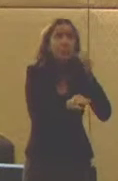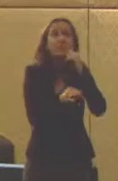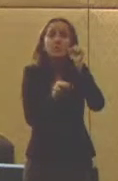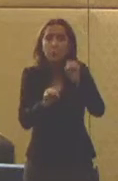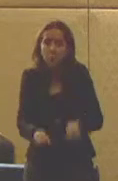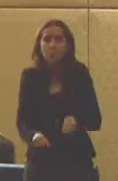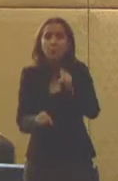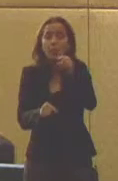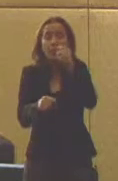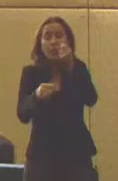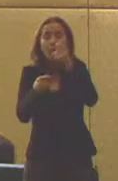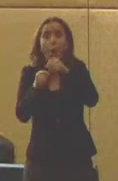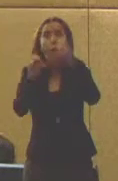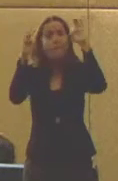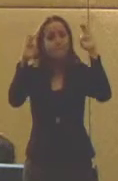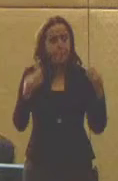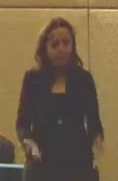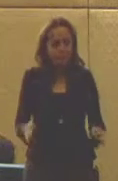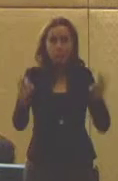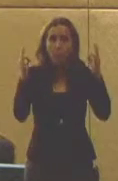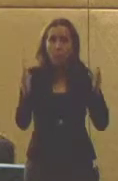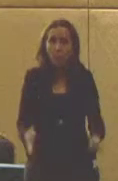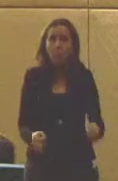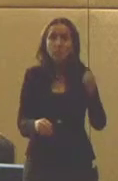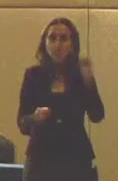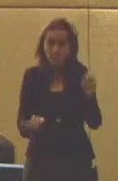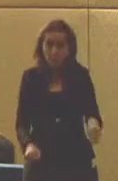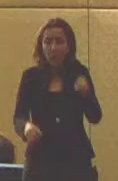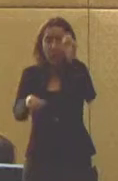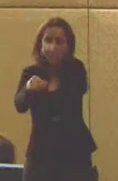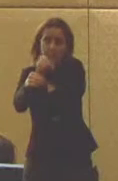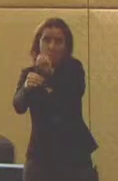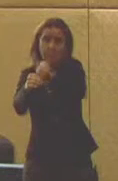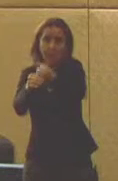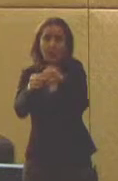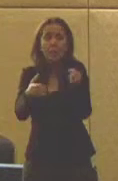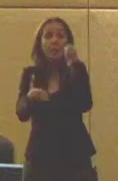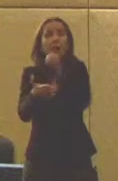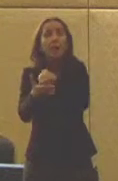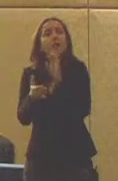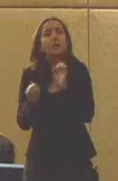presupuestaria que permite destinar presupuesto para estas acciones.